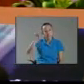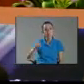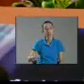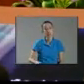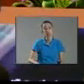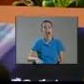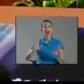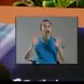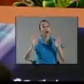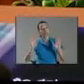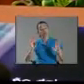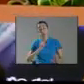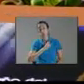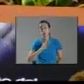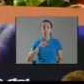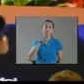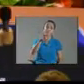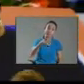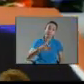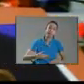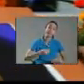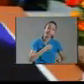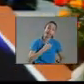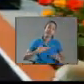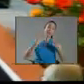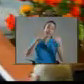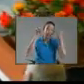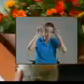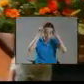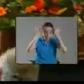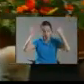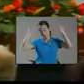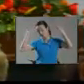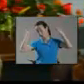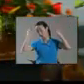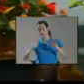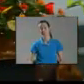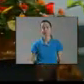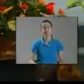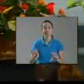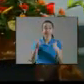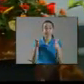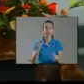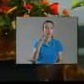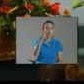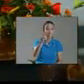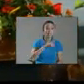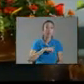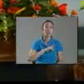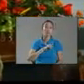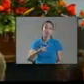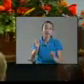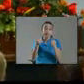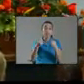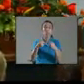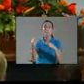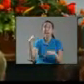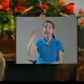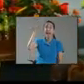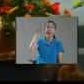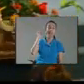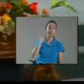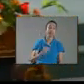¿Aplicaste lo que te dije? Pusiste por obra. ¿Cuántas veces te hablé? ¿Cuántas veces te dije esto?